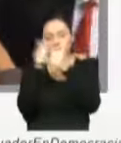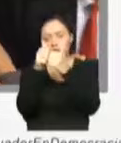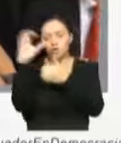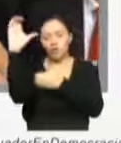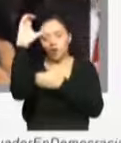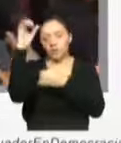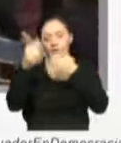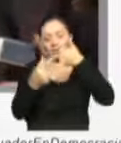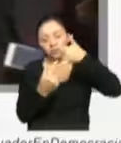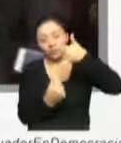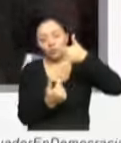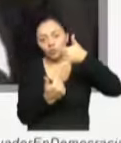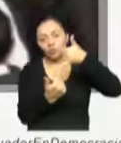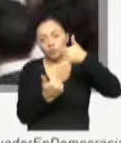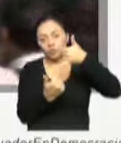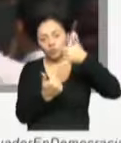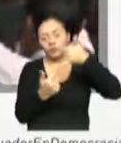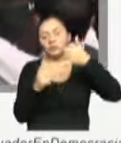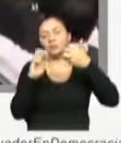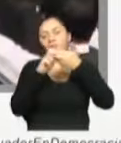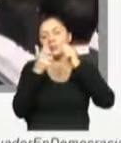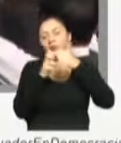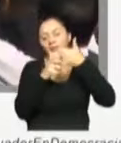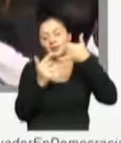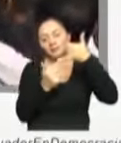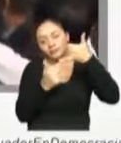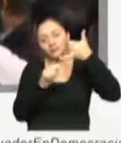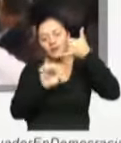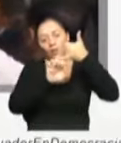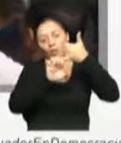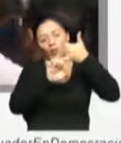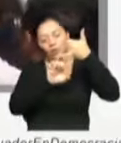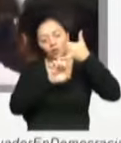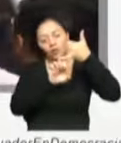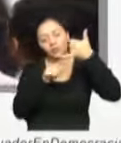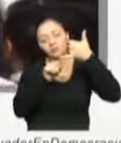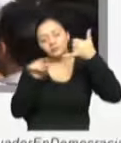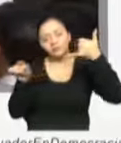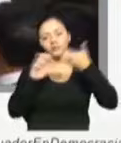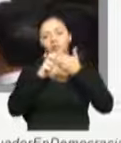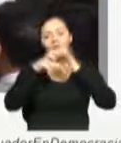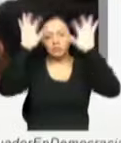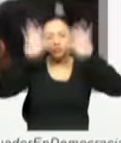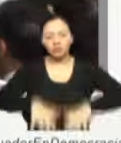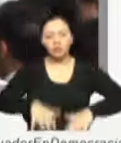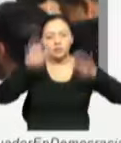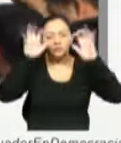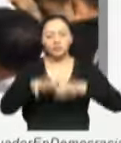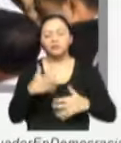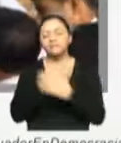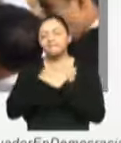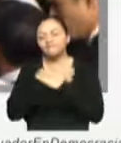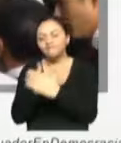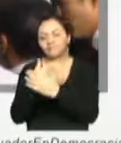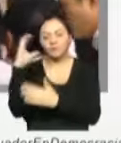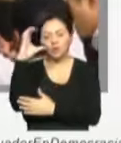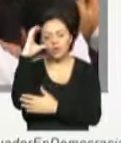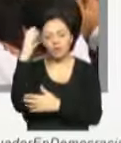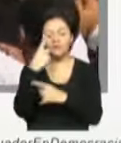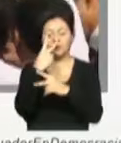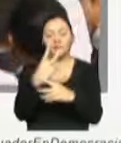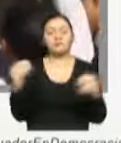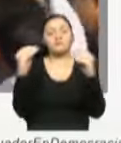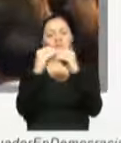de Colombia. El presidente de la República se solidarizó con los hermanos colombianos y asimismo reiteró e hizo un llamado para que